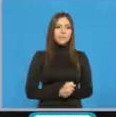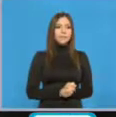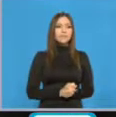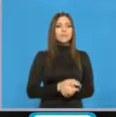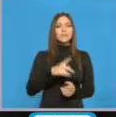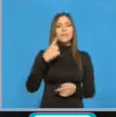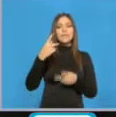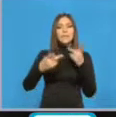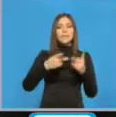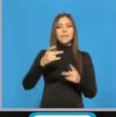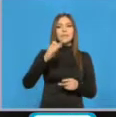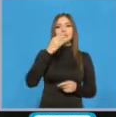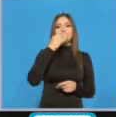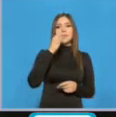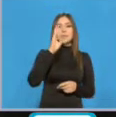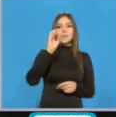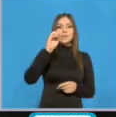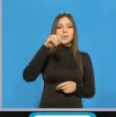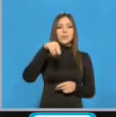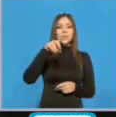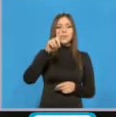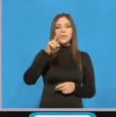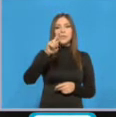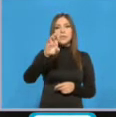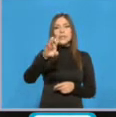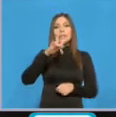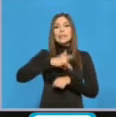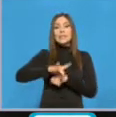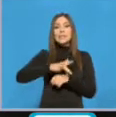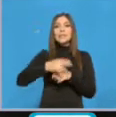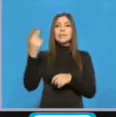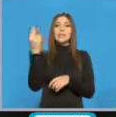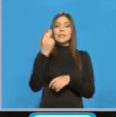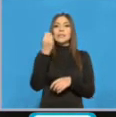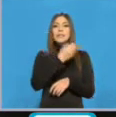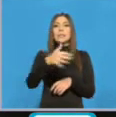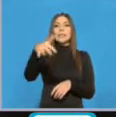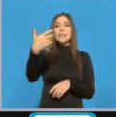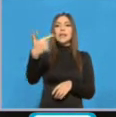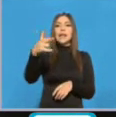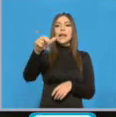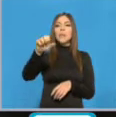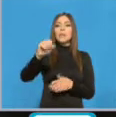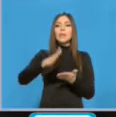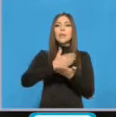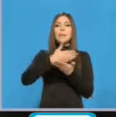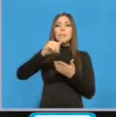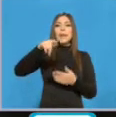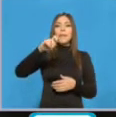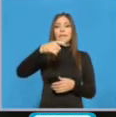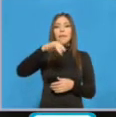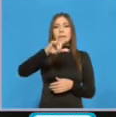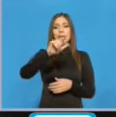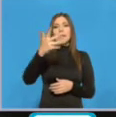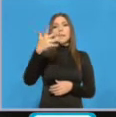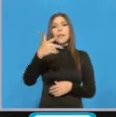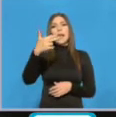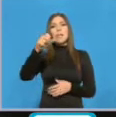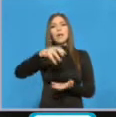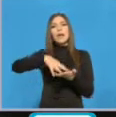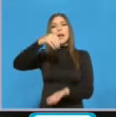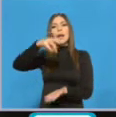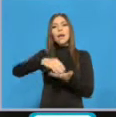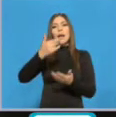Y bueno, para preparar este fondue de queso del día de hoy vamos a necesitar 15 gramos de mantequilla, También 10 gramos de harina,